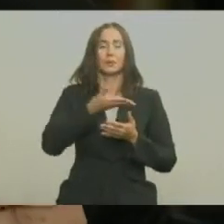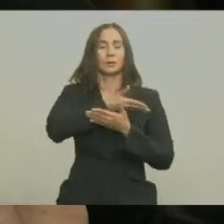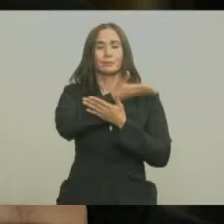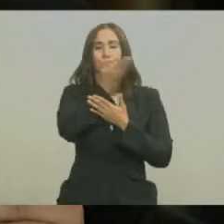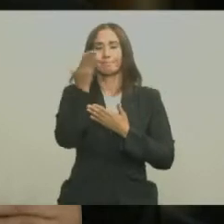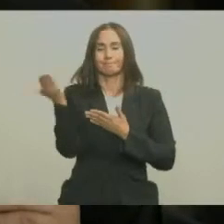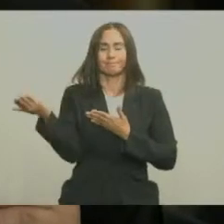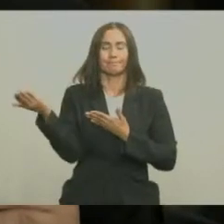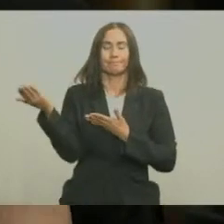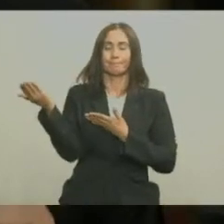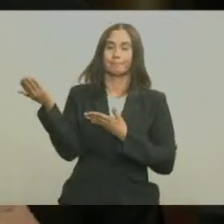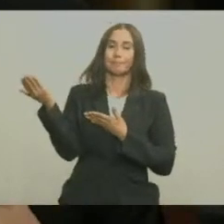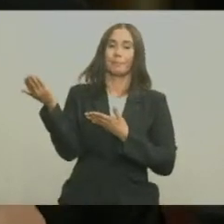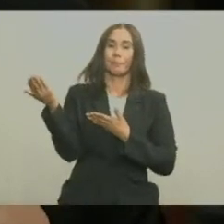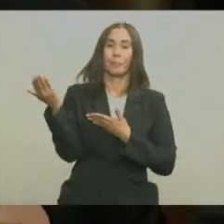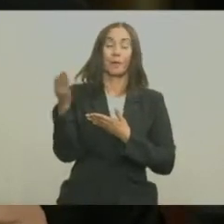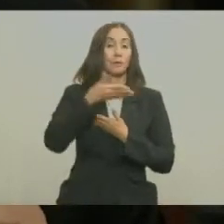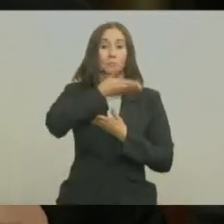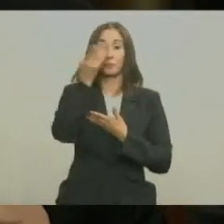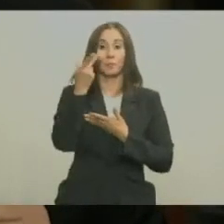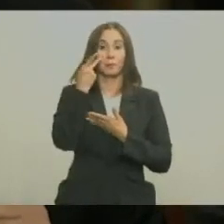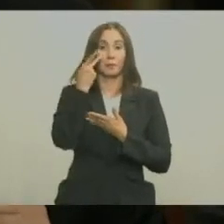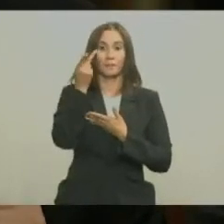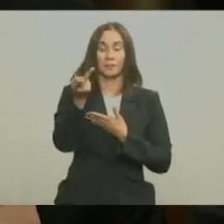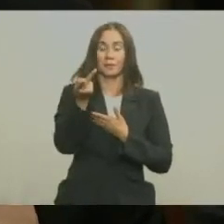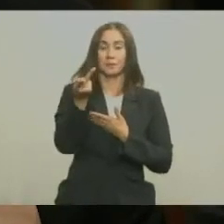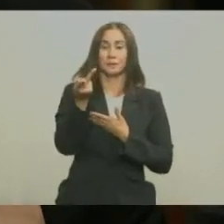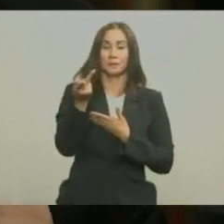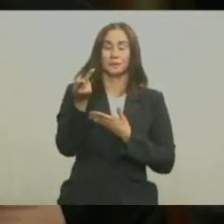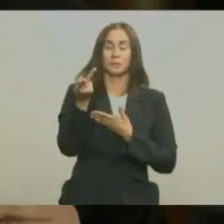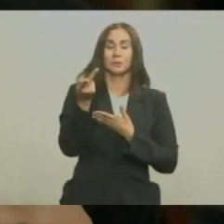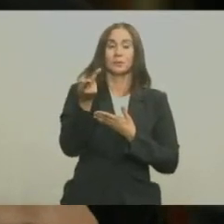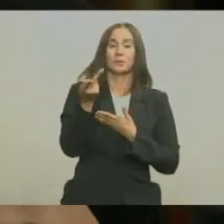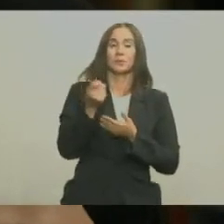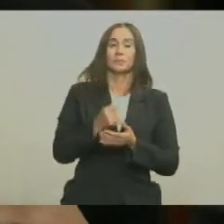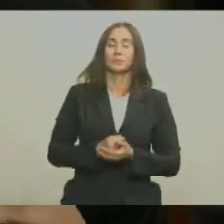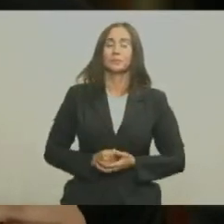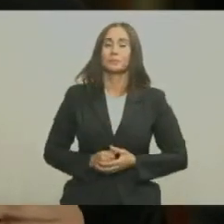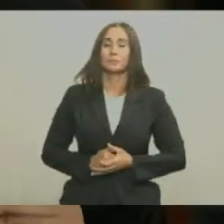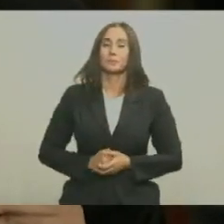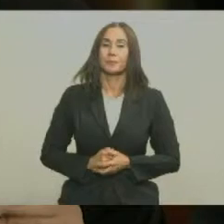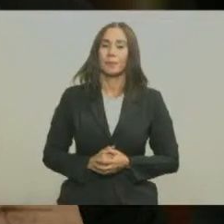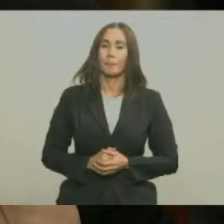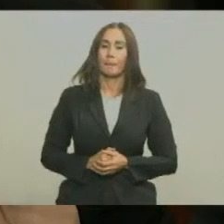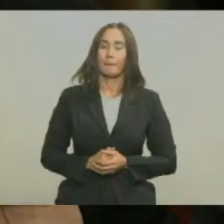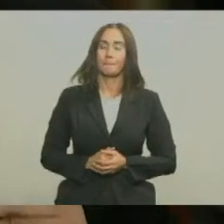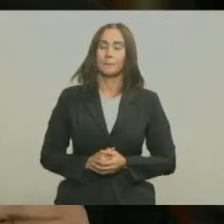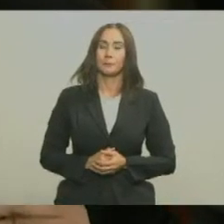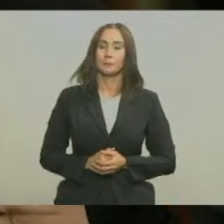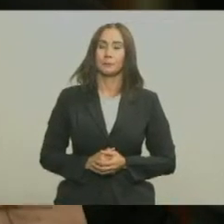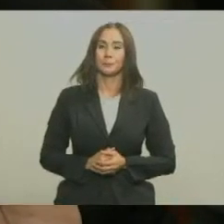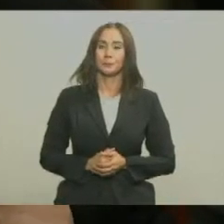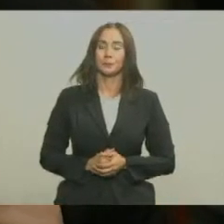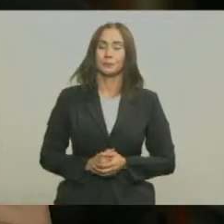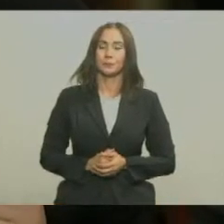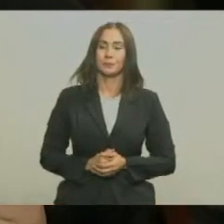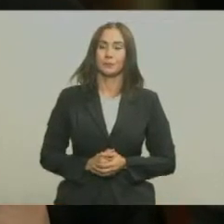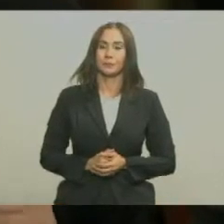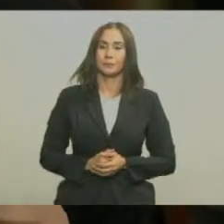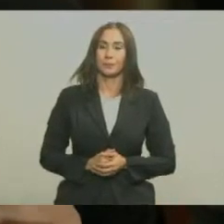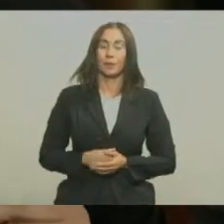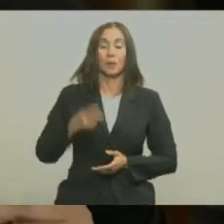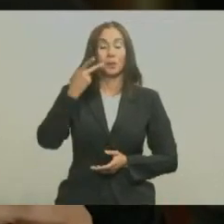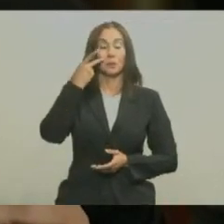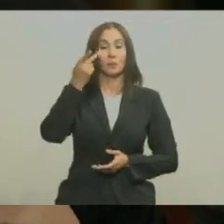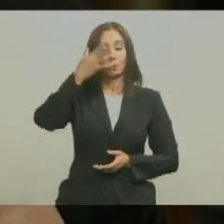había visto un acto de la envergadura y de la importancia que